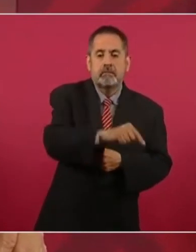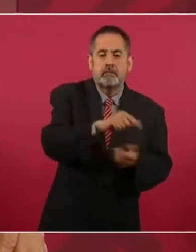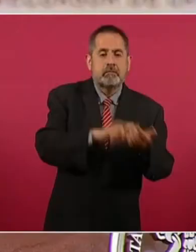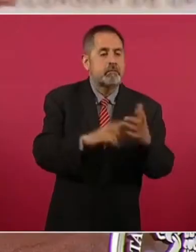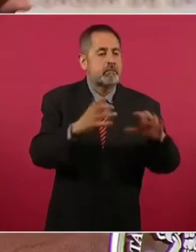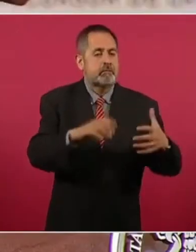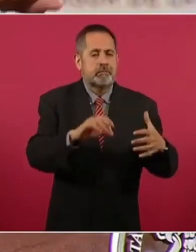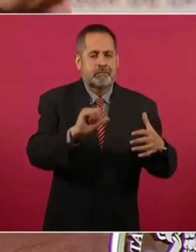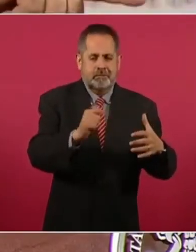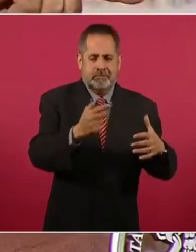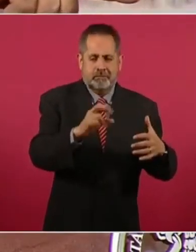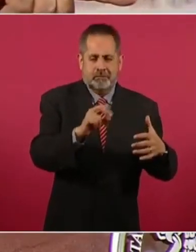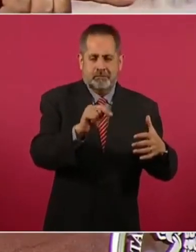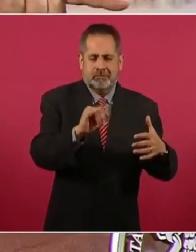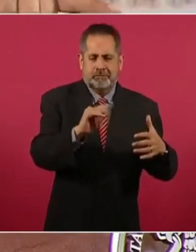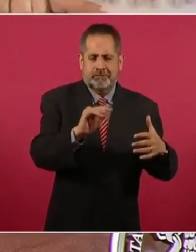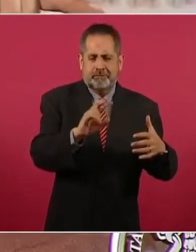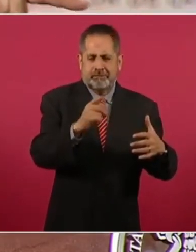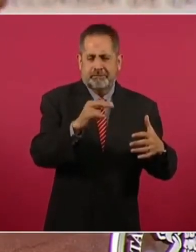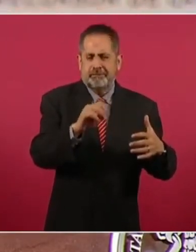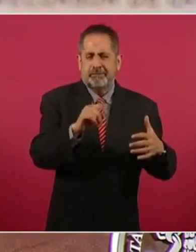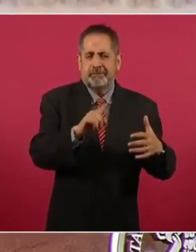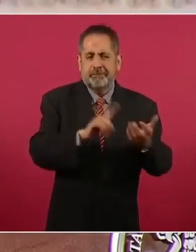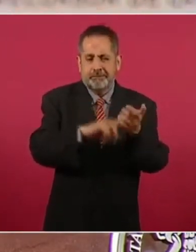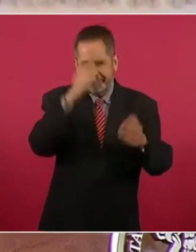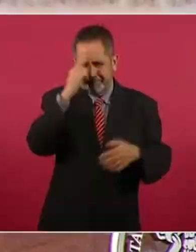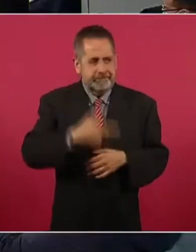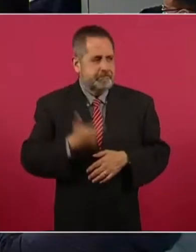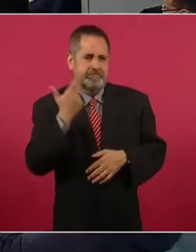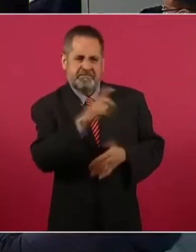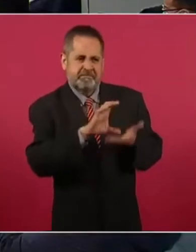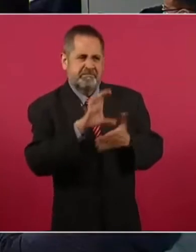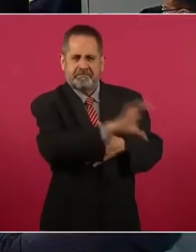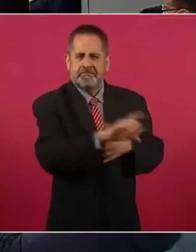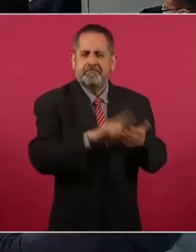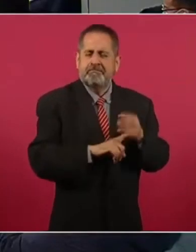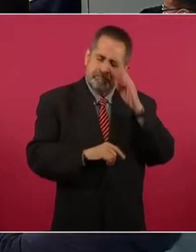de agronitrogenados al señor